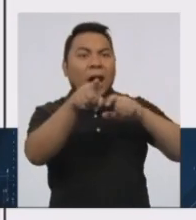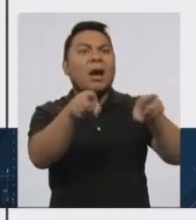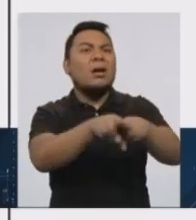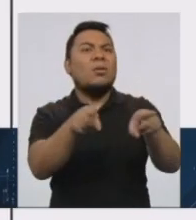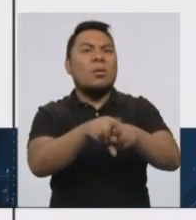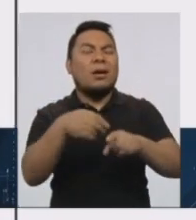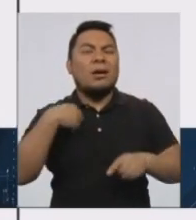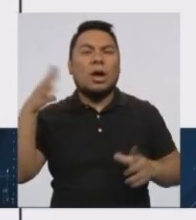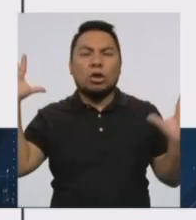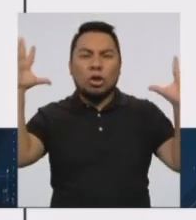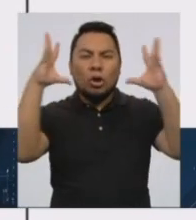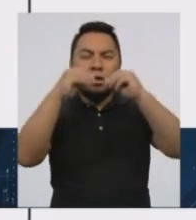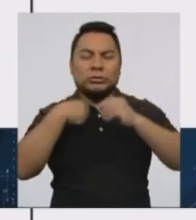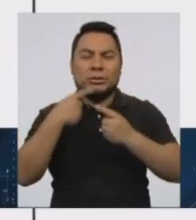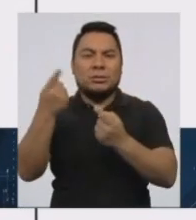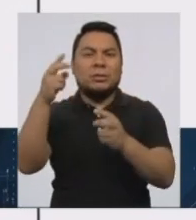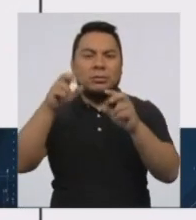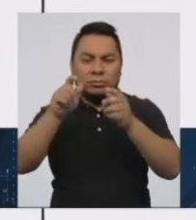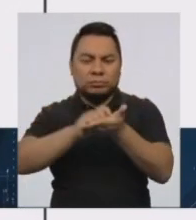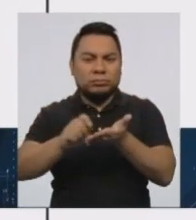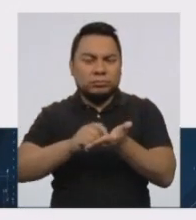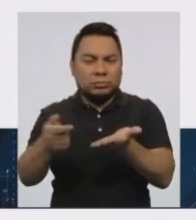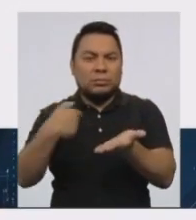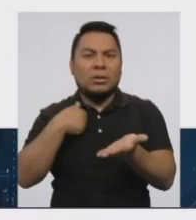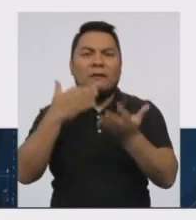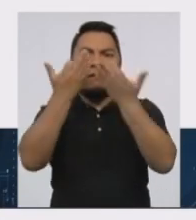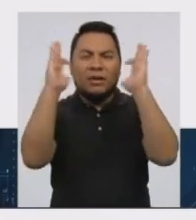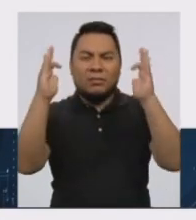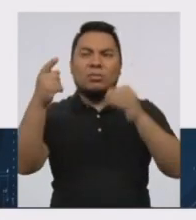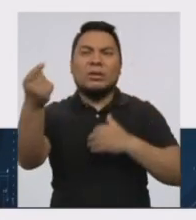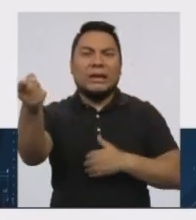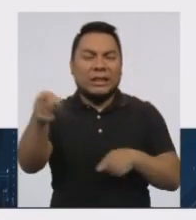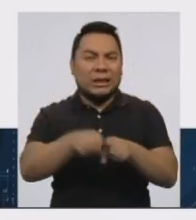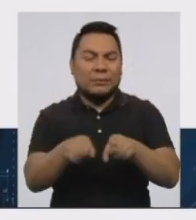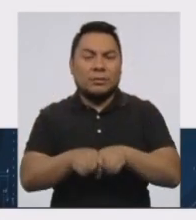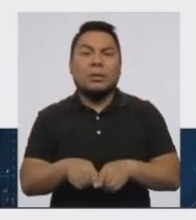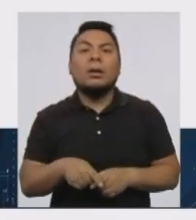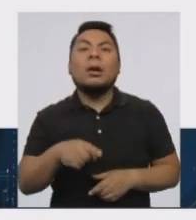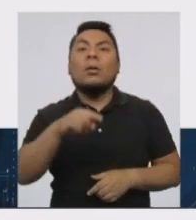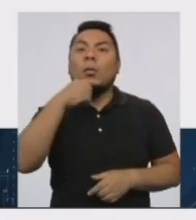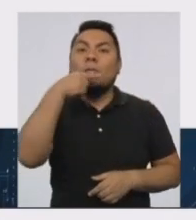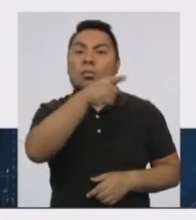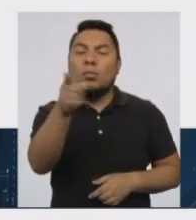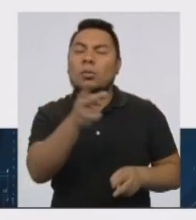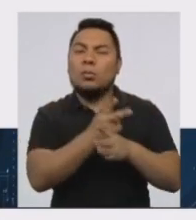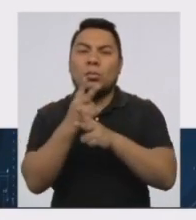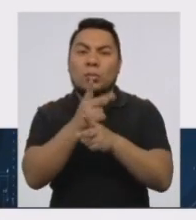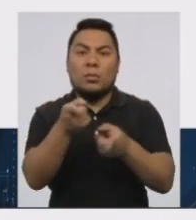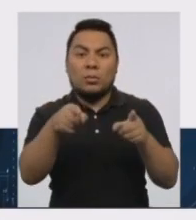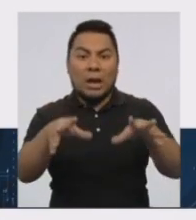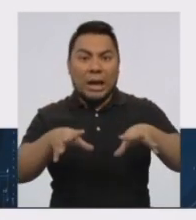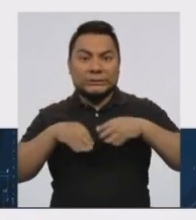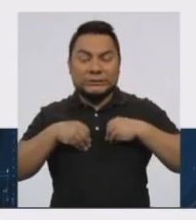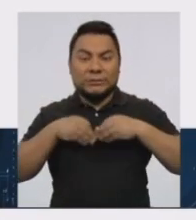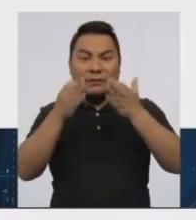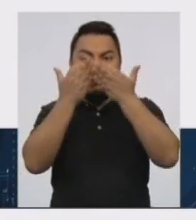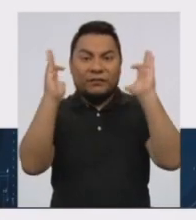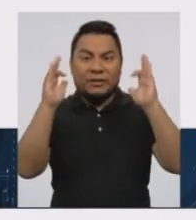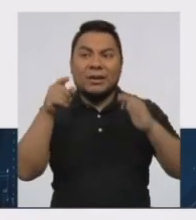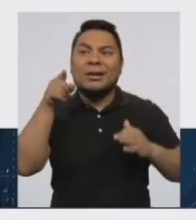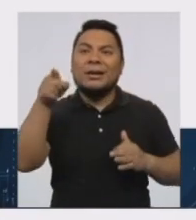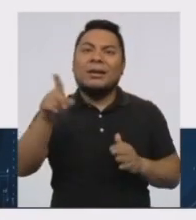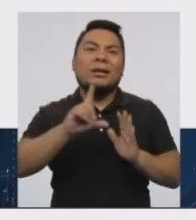escribió en la madrugada y también me hablaba por Facebook. Chicas, tengan cuidado. Una vez que lo aceptan al Facebook, no te